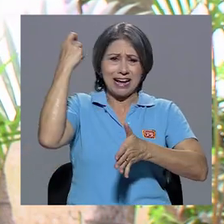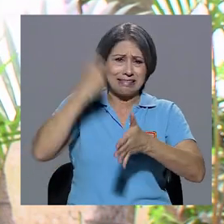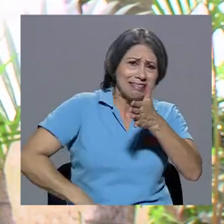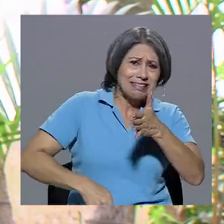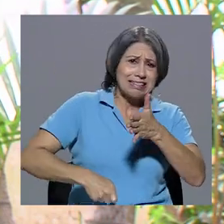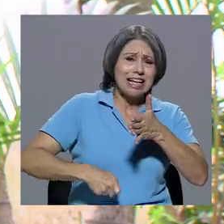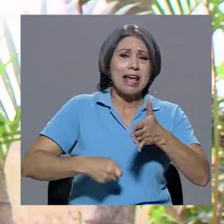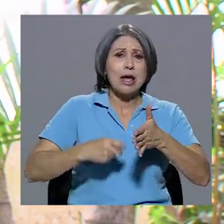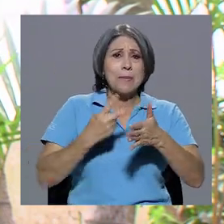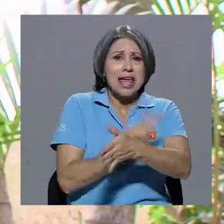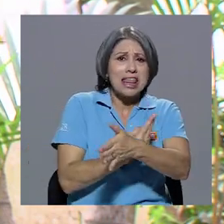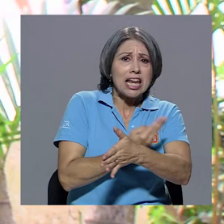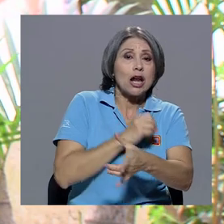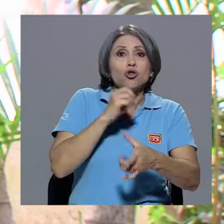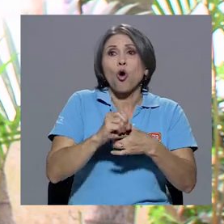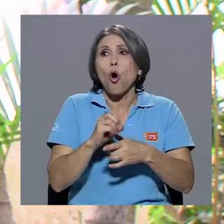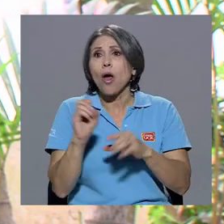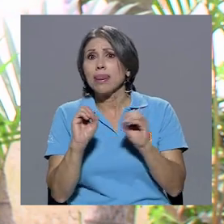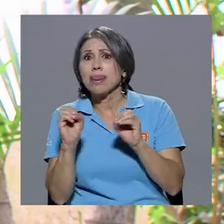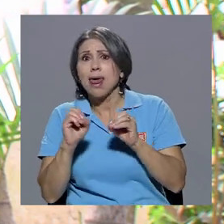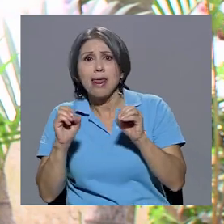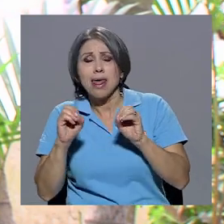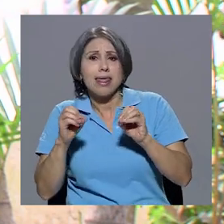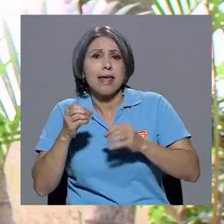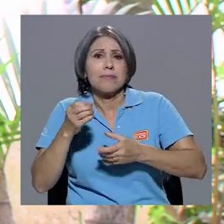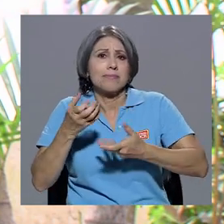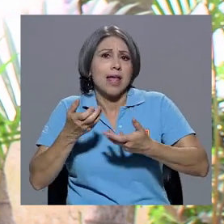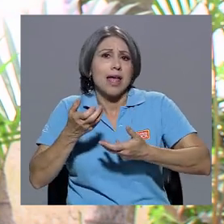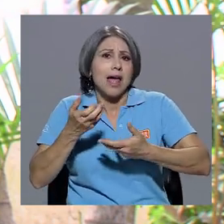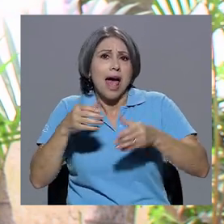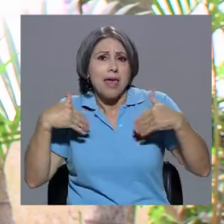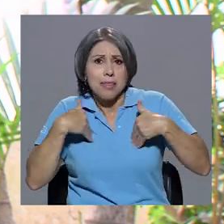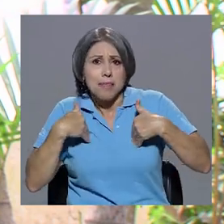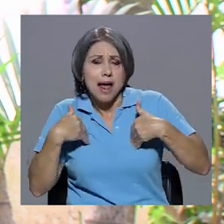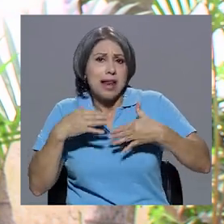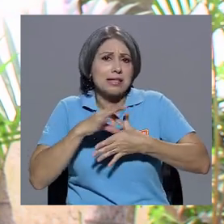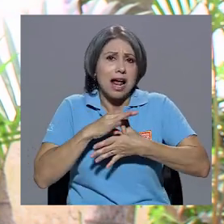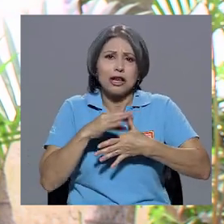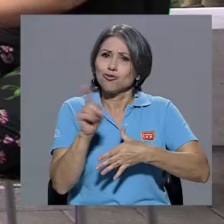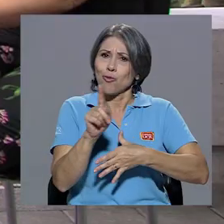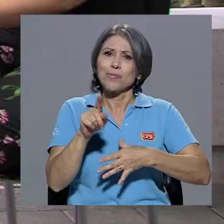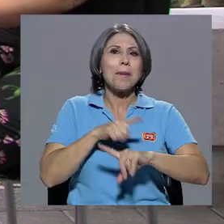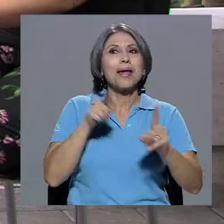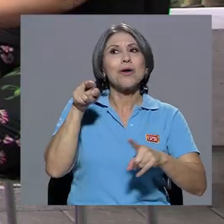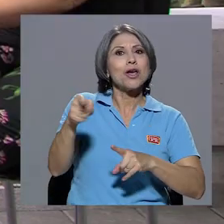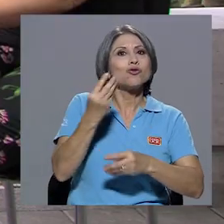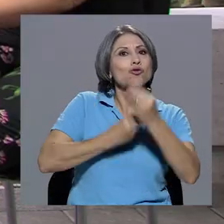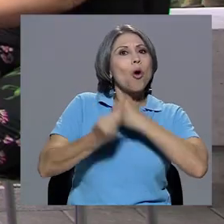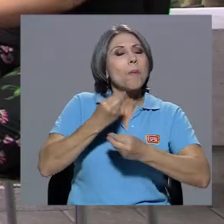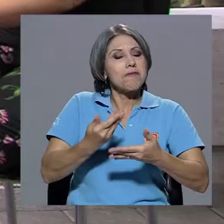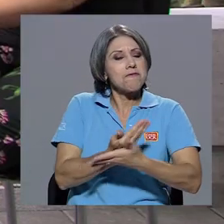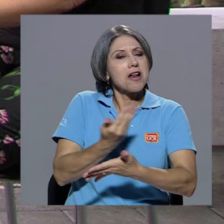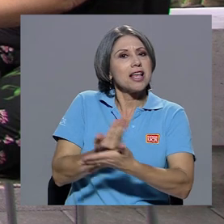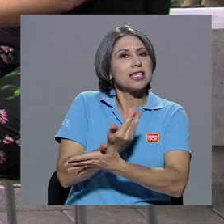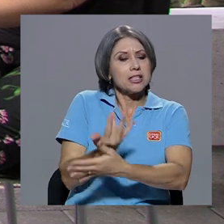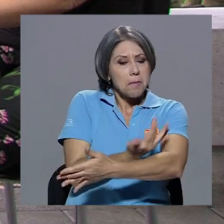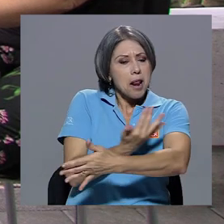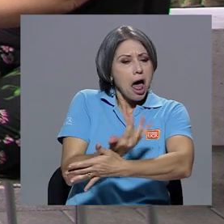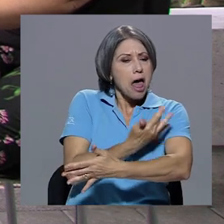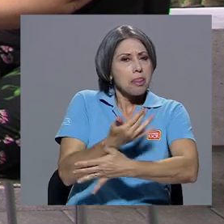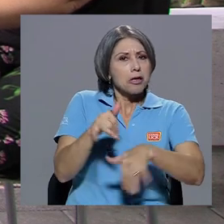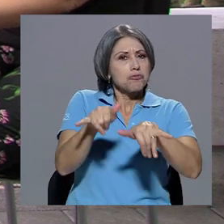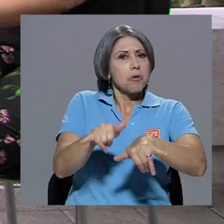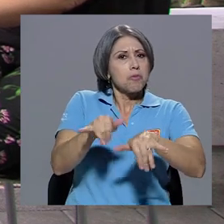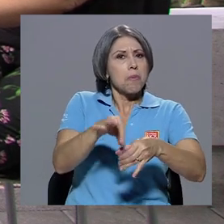veganos, ellos sí, digamos, basan su alimentación en plantas, principalmente plantas locales, frescas y de temporada. Algo que nosotros fuimos perdiendo a lo